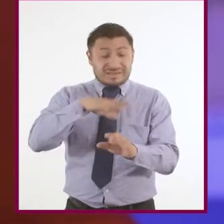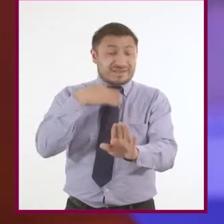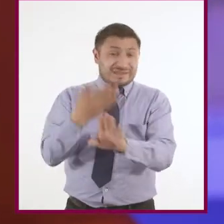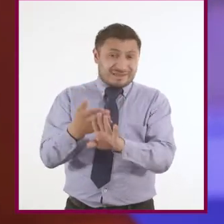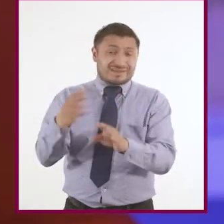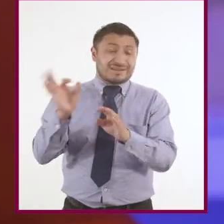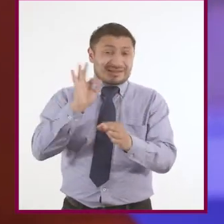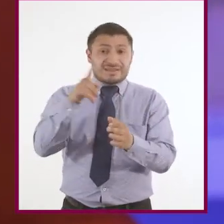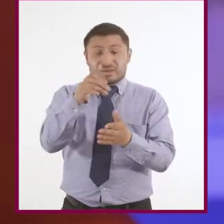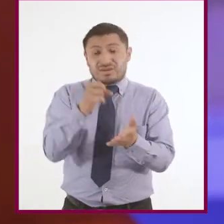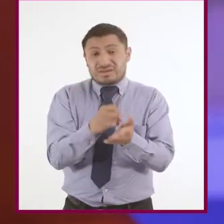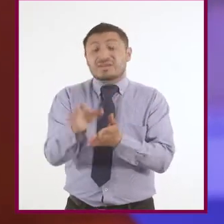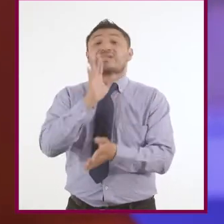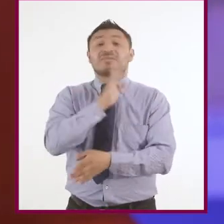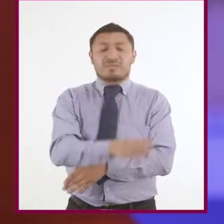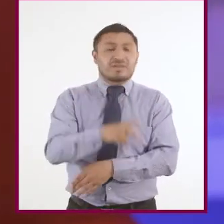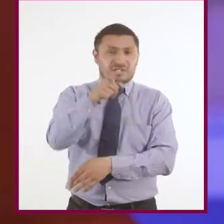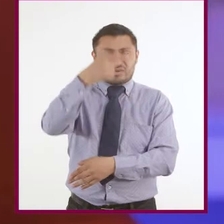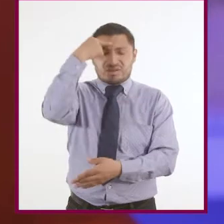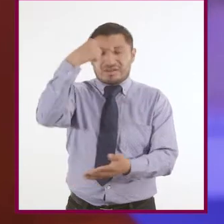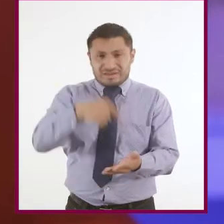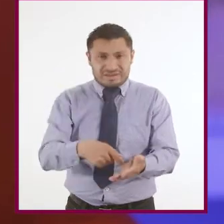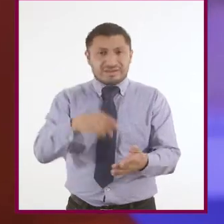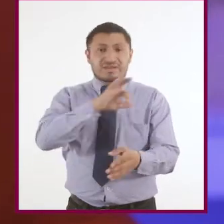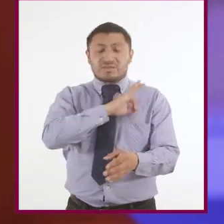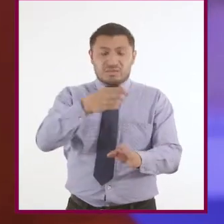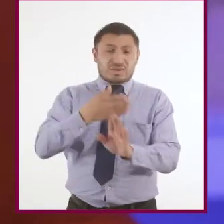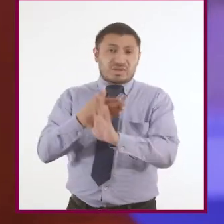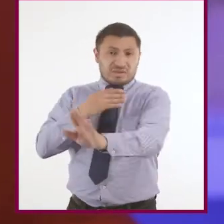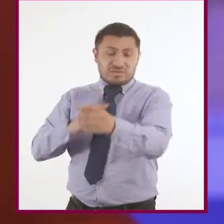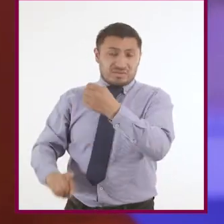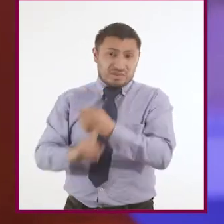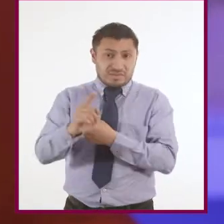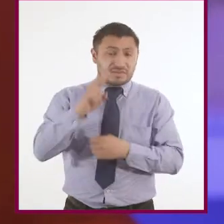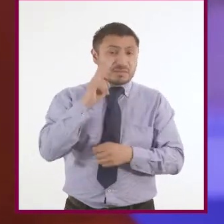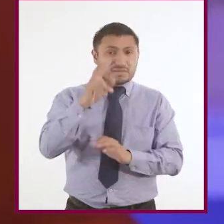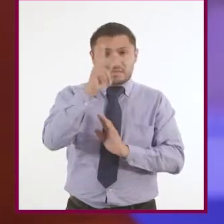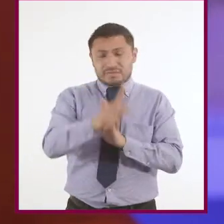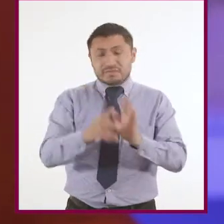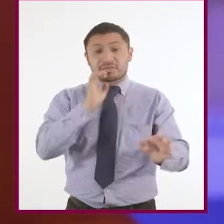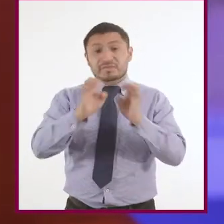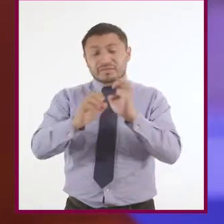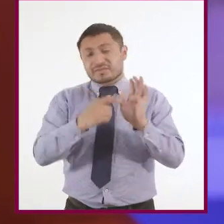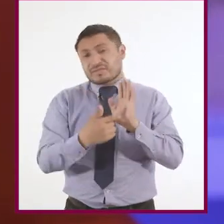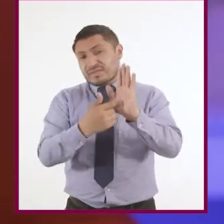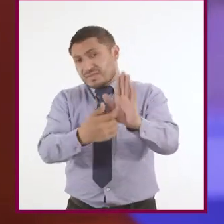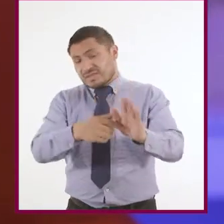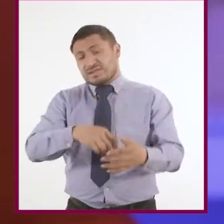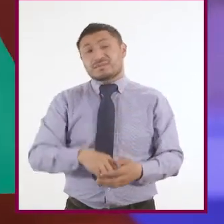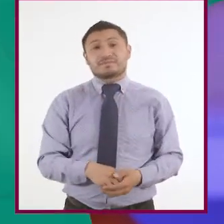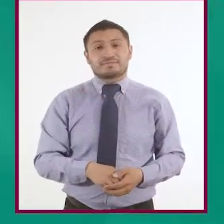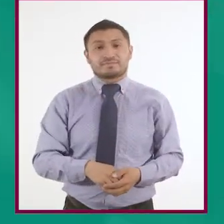decisiones. ¿Crees que es posible evitar este tipo de conflictos? Veamos la segunda parte de la entrevista con nuestro invitado de hoy.